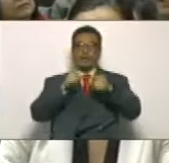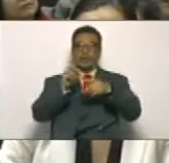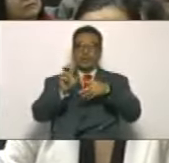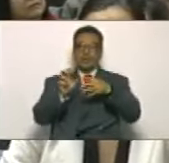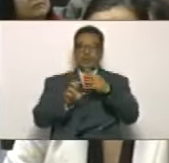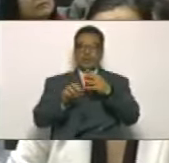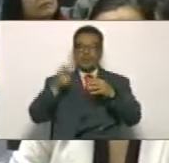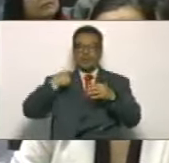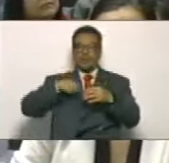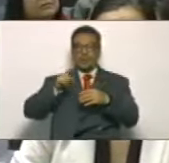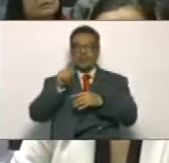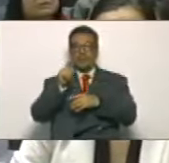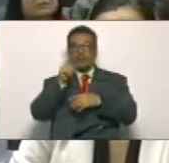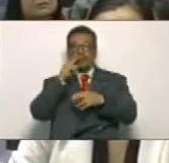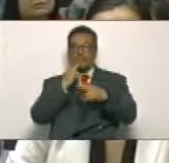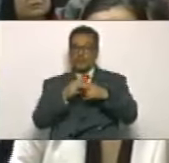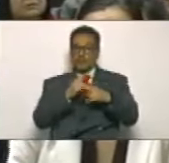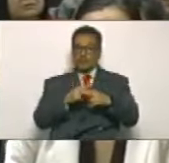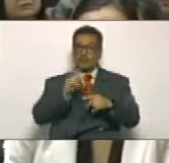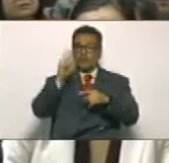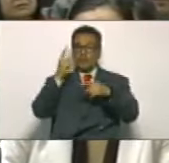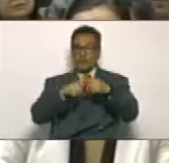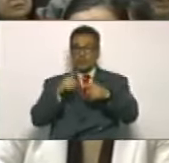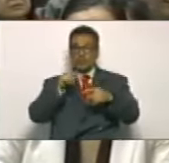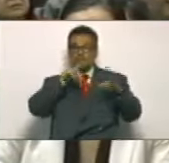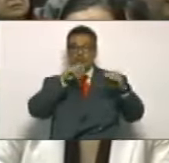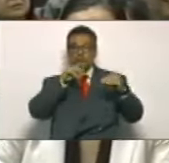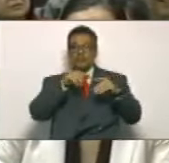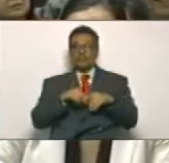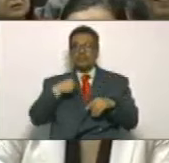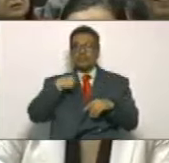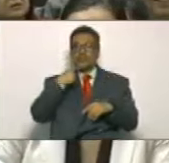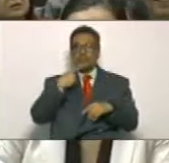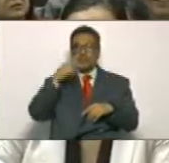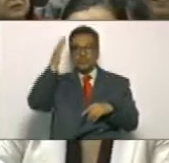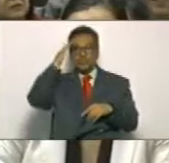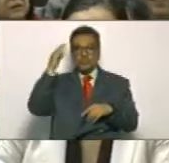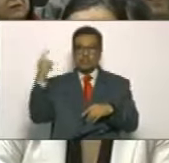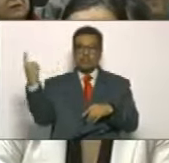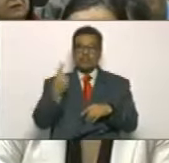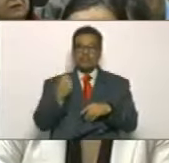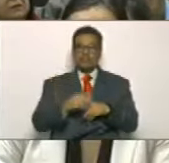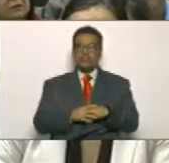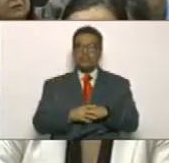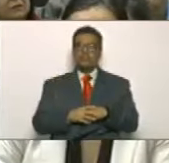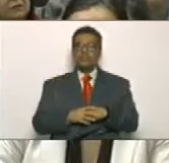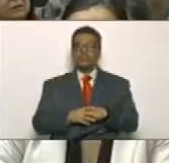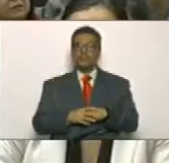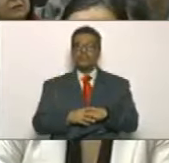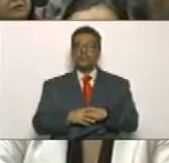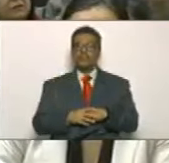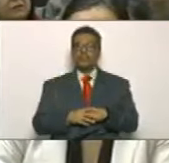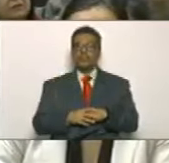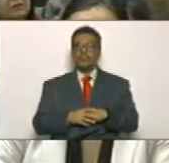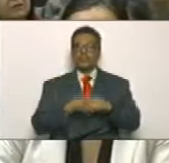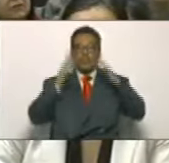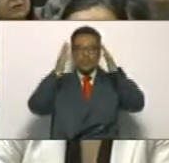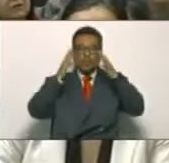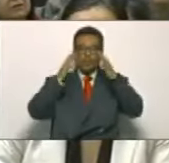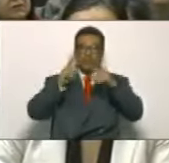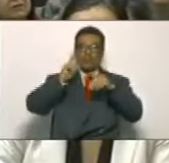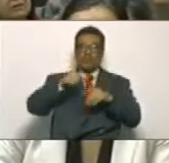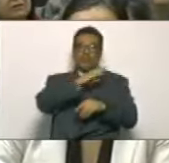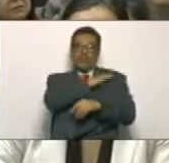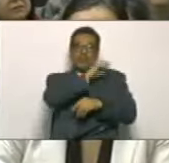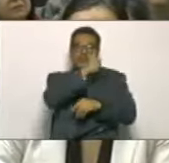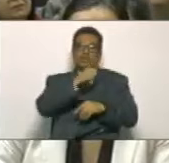que dijo que tienen que ver con la Asamblea Nacional. Uno de ellos nos habló y nos dio una instrucción, además, como